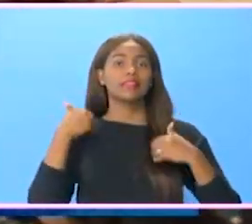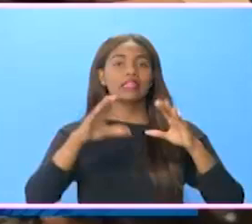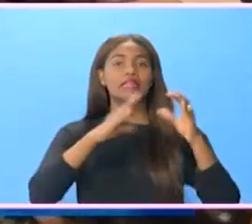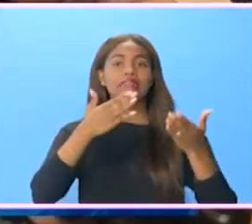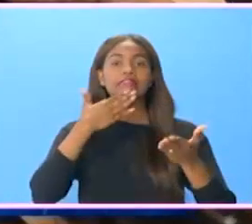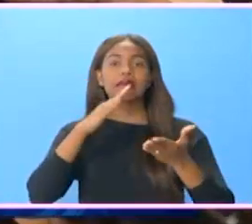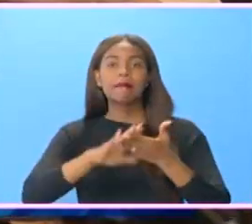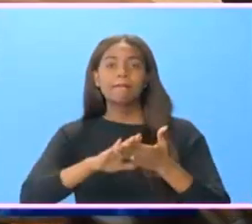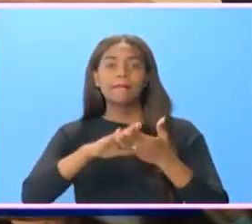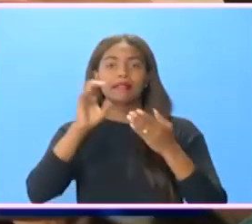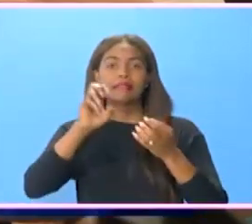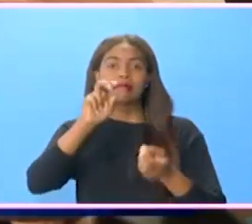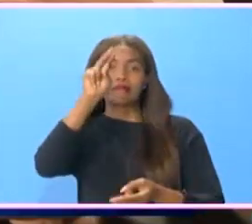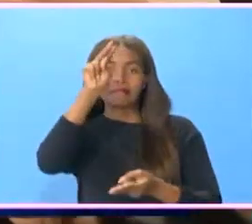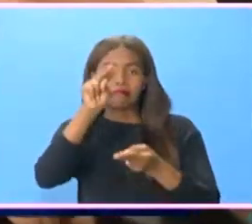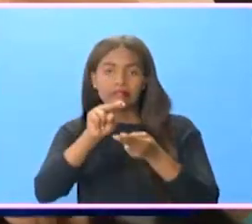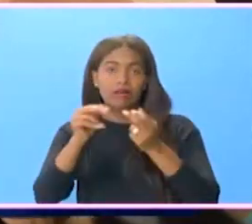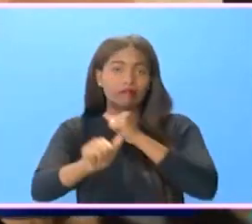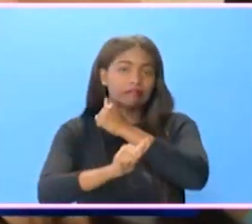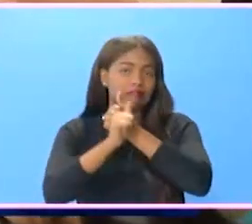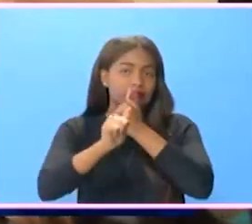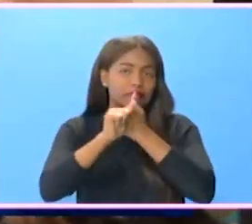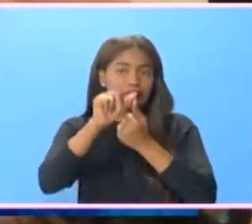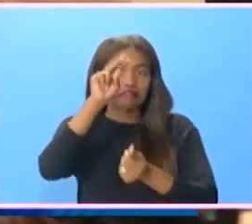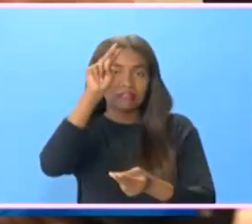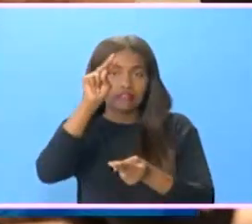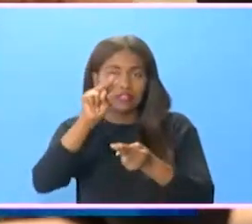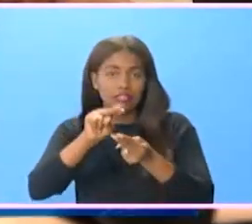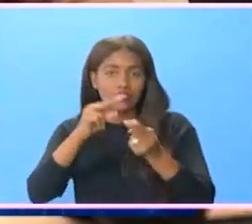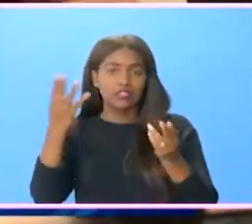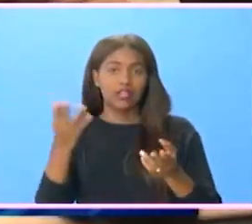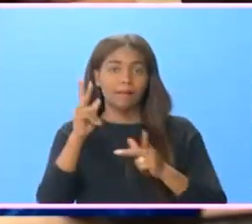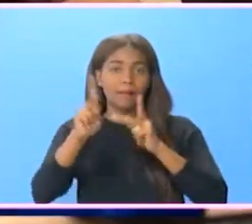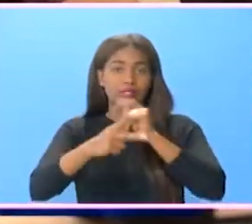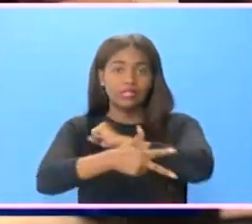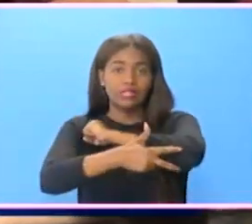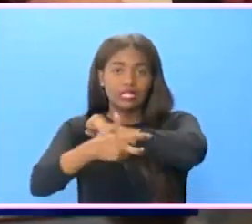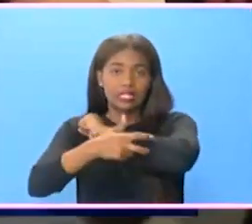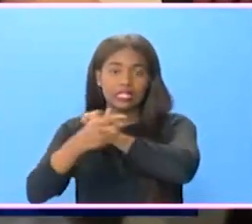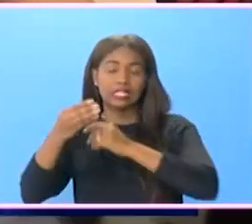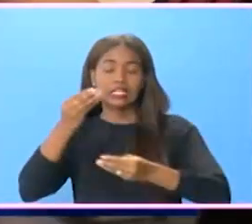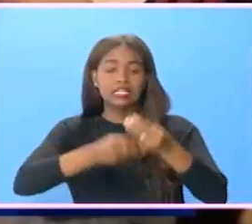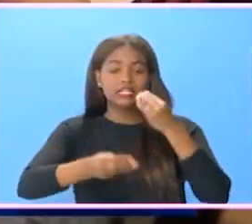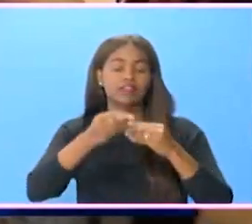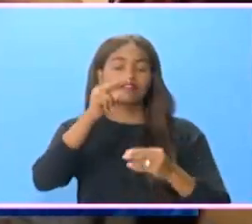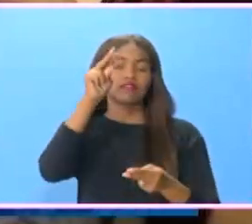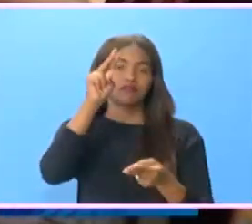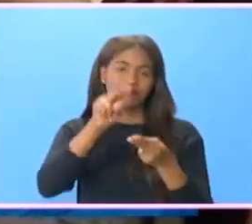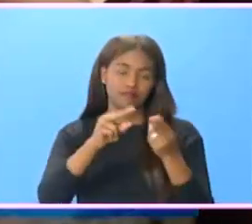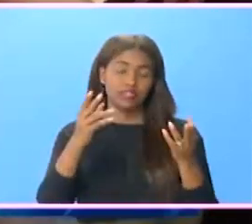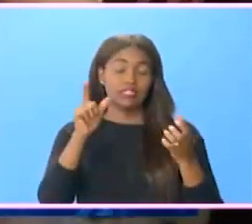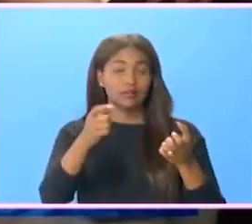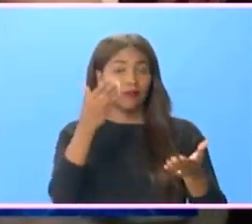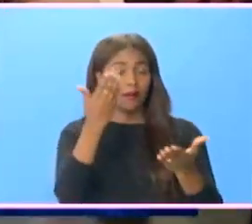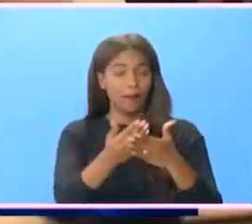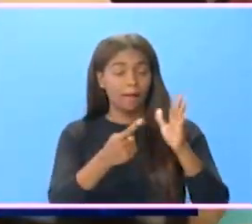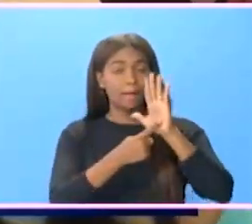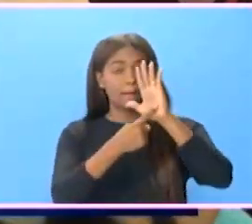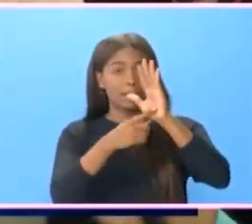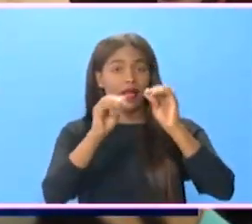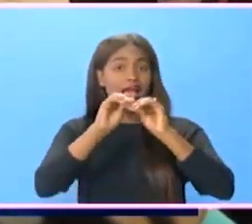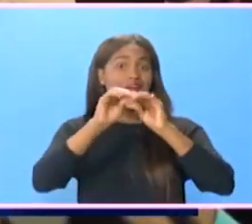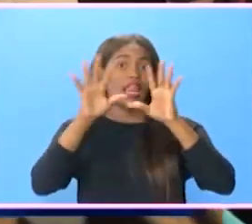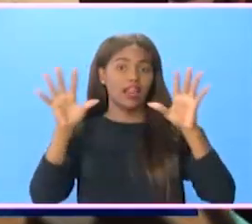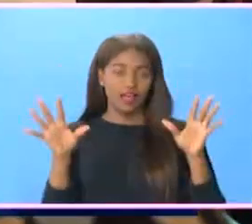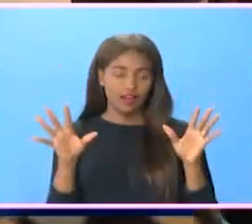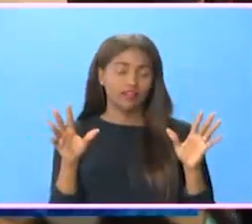que se combata el narcotráfico, que se combata el lavado, y hay que ya dar señales claras,